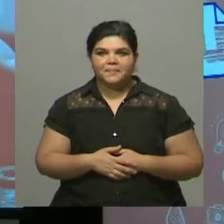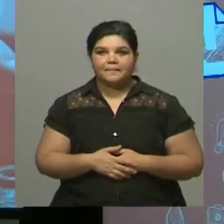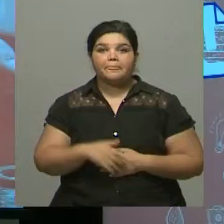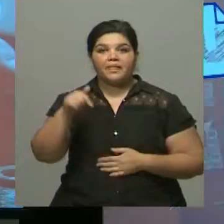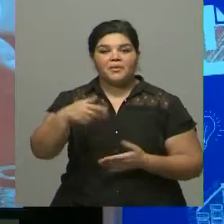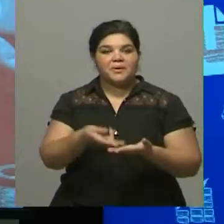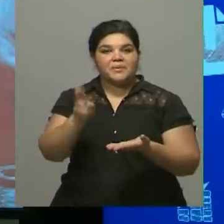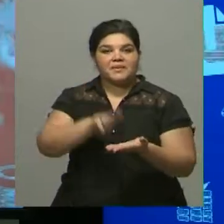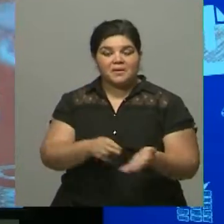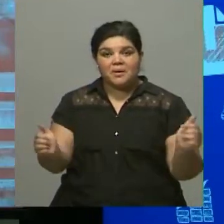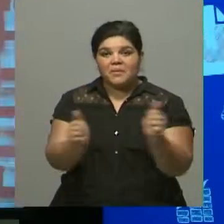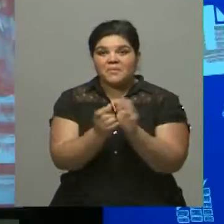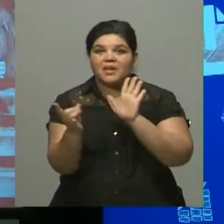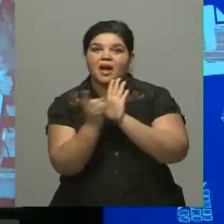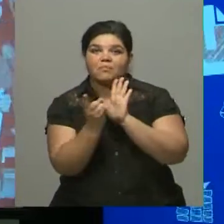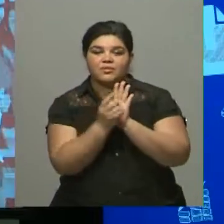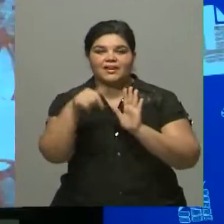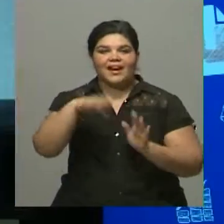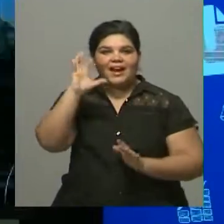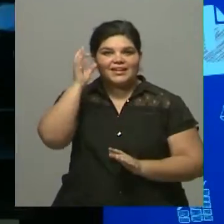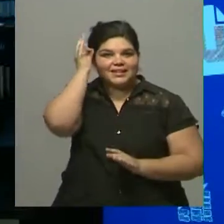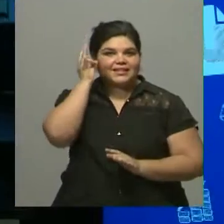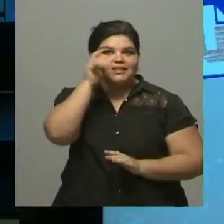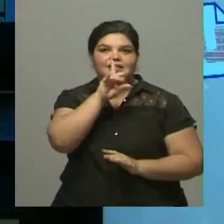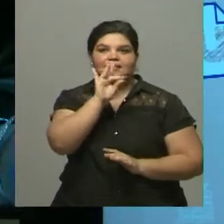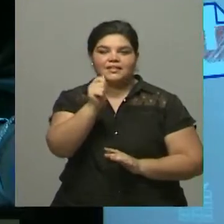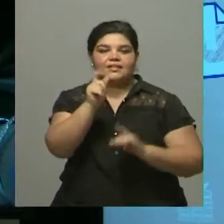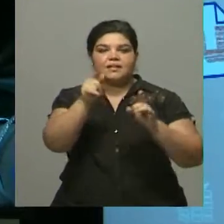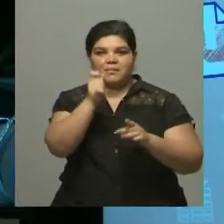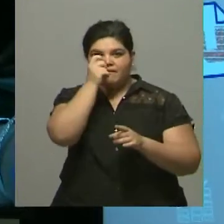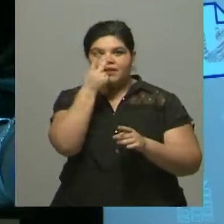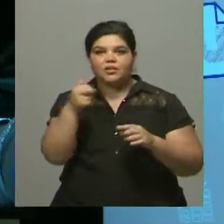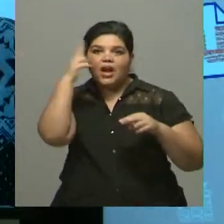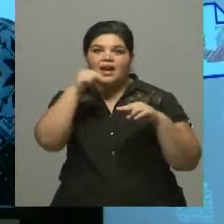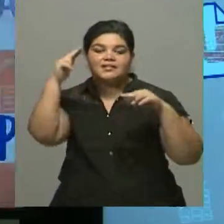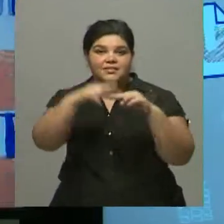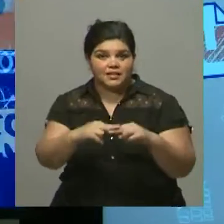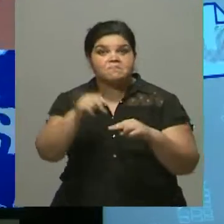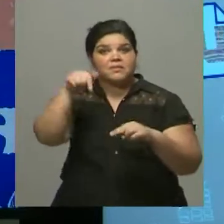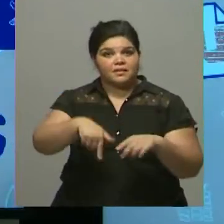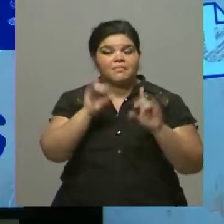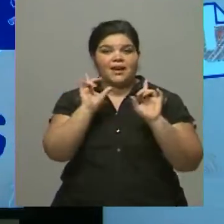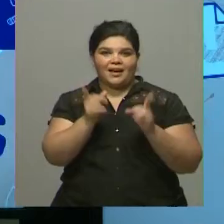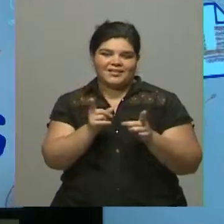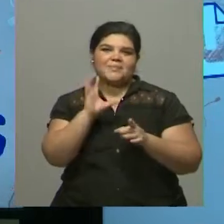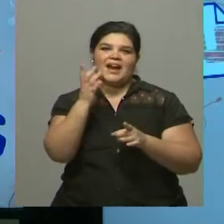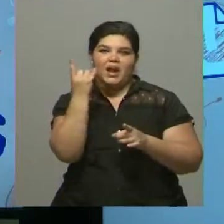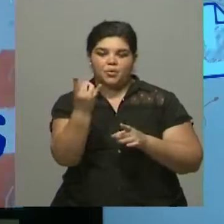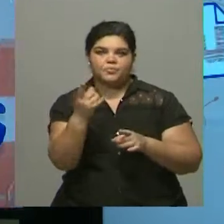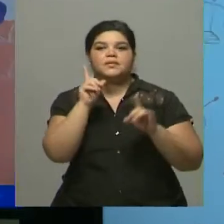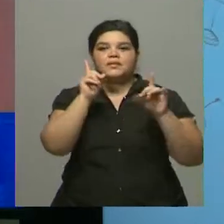Bueno, estamos de vuelta aquí en Apuntes, en el 30 de la TDA, 22 de Supercanal HD. Estamos en Señal U y también nos ven vía stream en